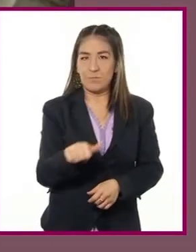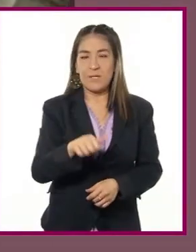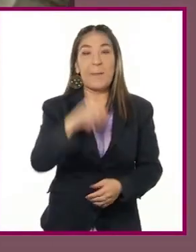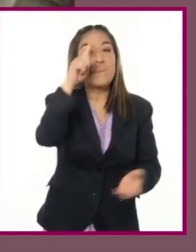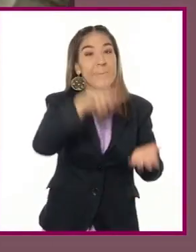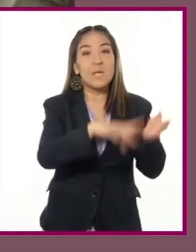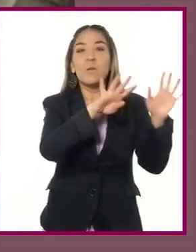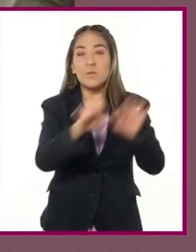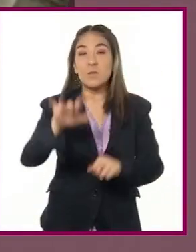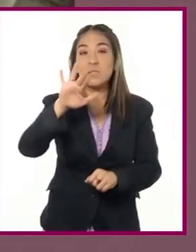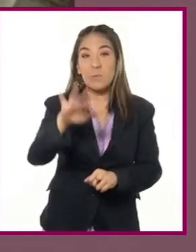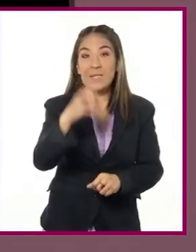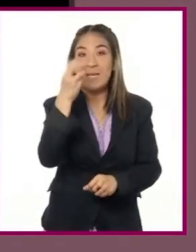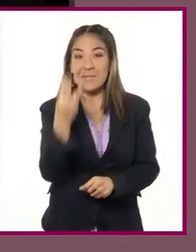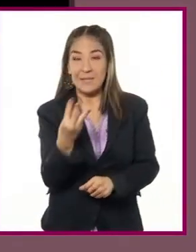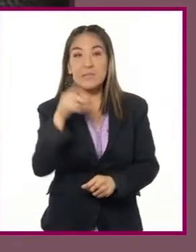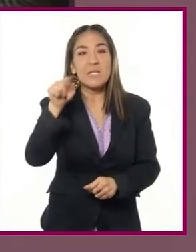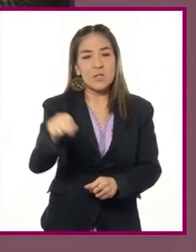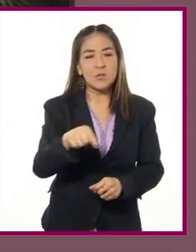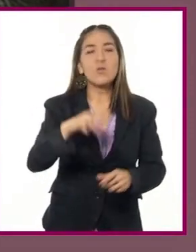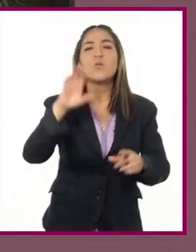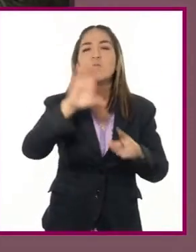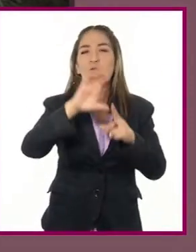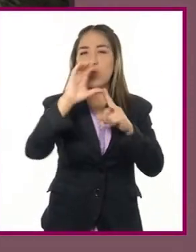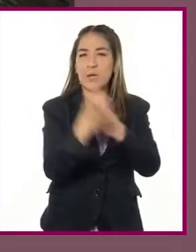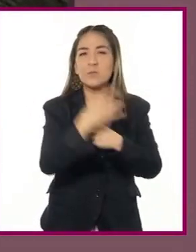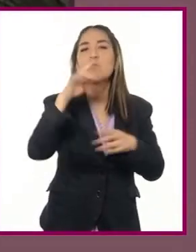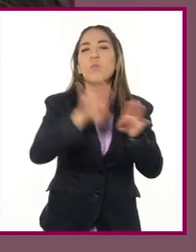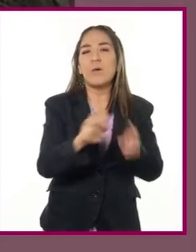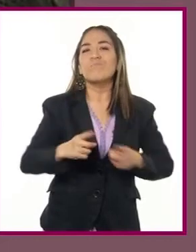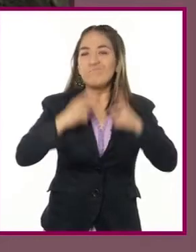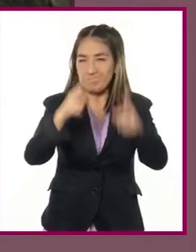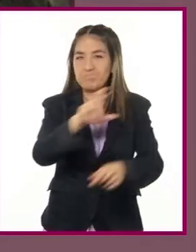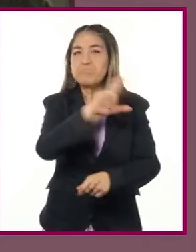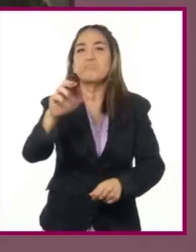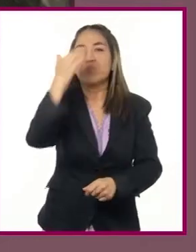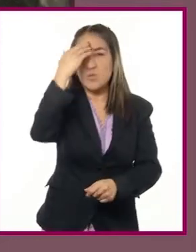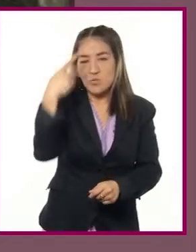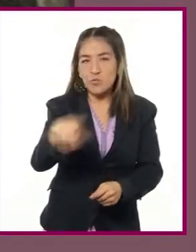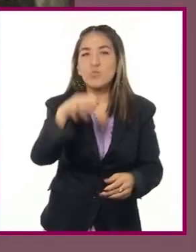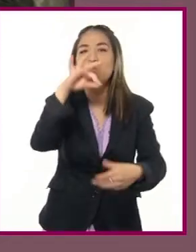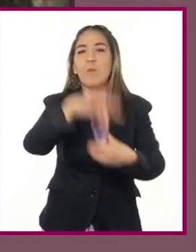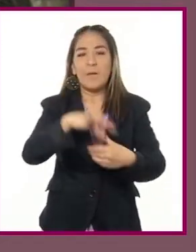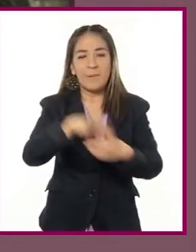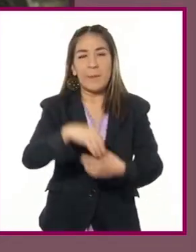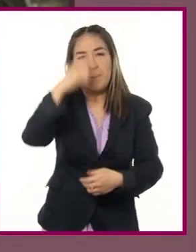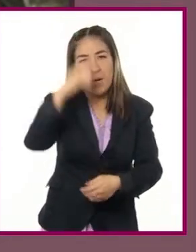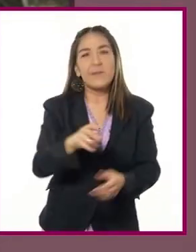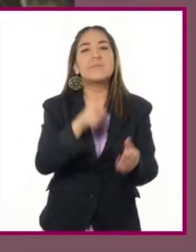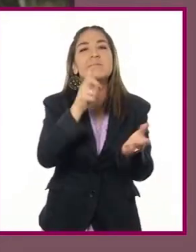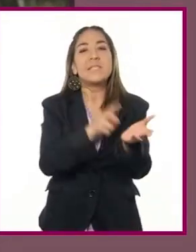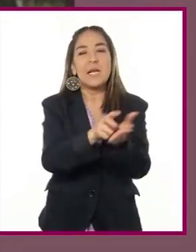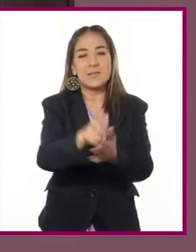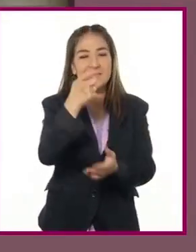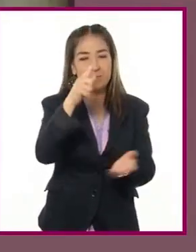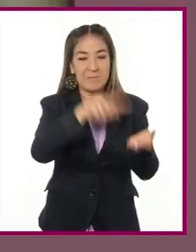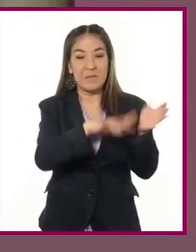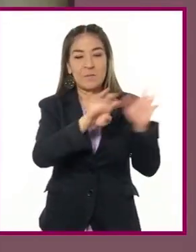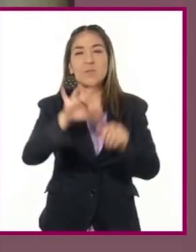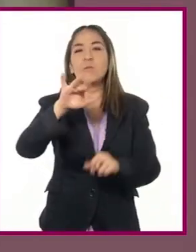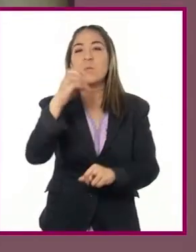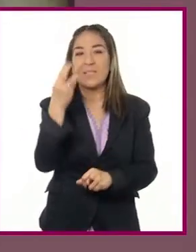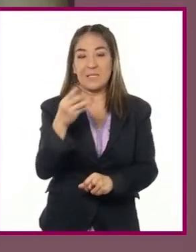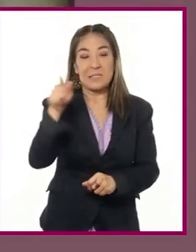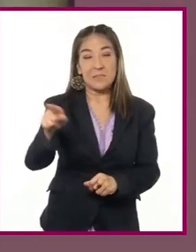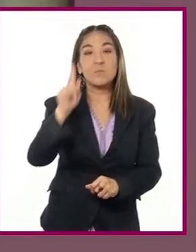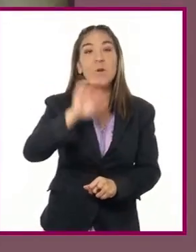en 1953, el Congreso reconoció el voto femenino, dando plenitud de derechos a la mujer.